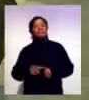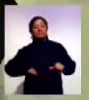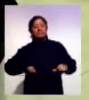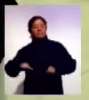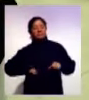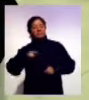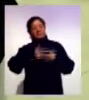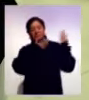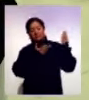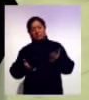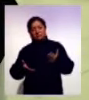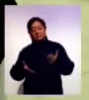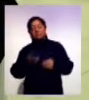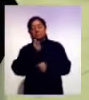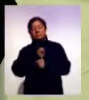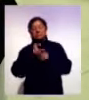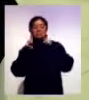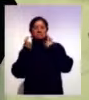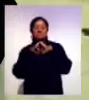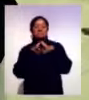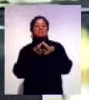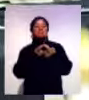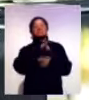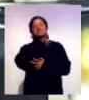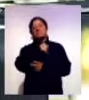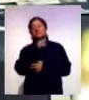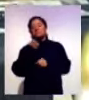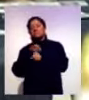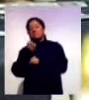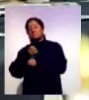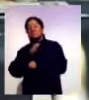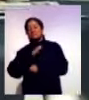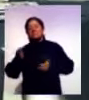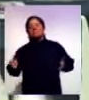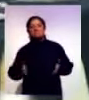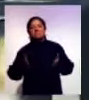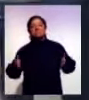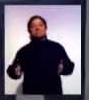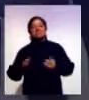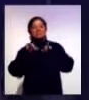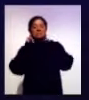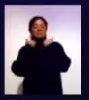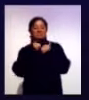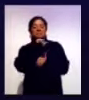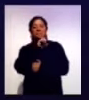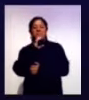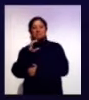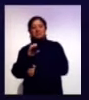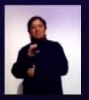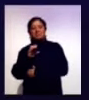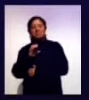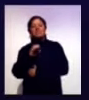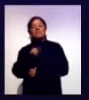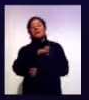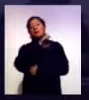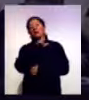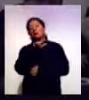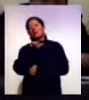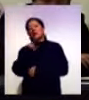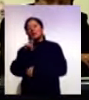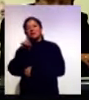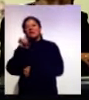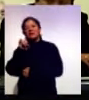segunda reunión denominada Juntas Estatales, que promueve la Confederación Patronal de la República Mexicana en Tlaxcala, Claudio González señaló que el costo